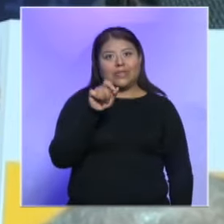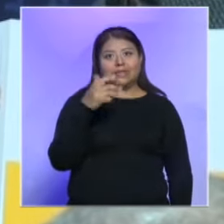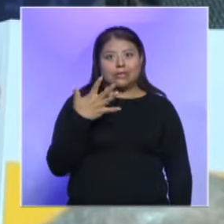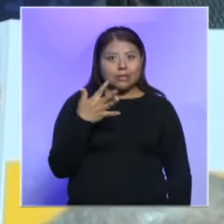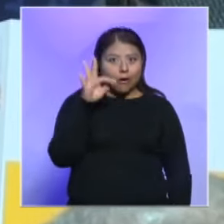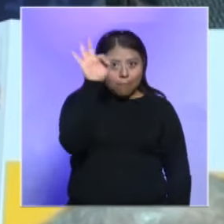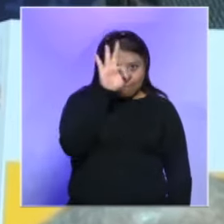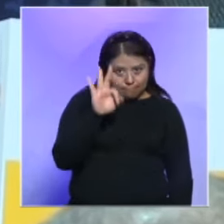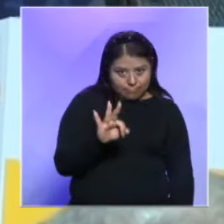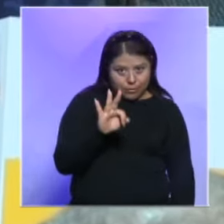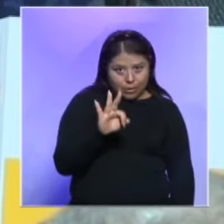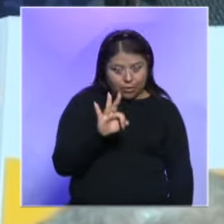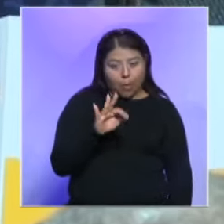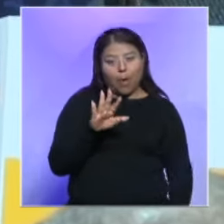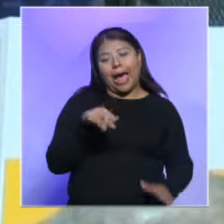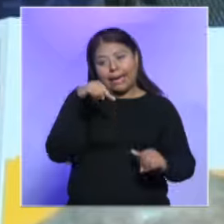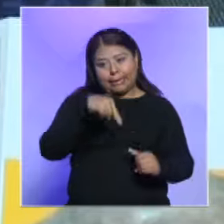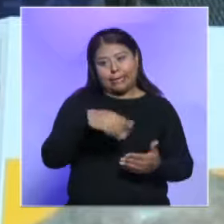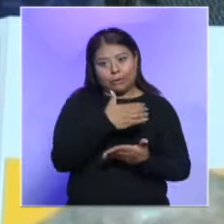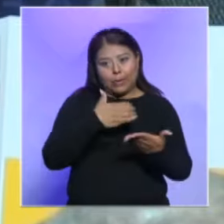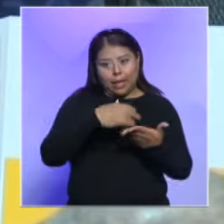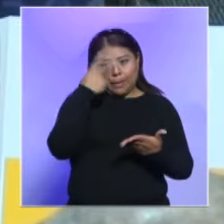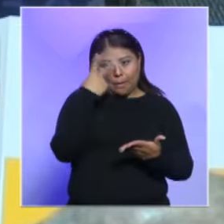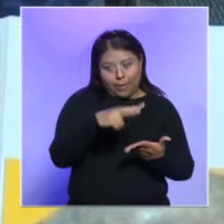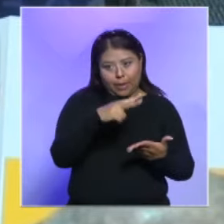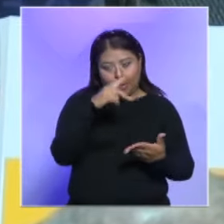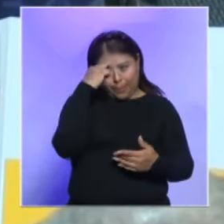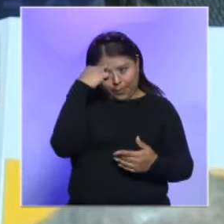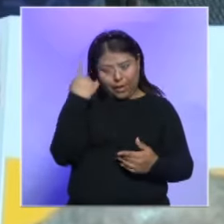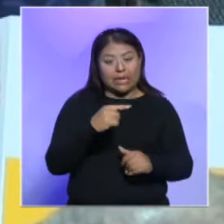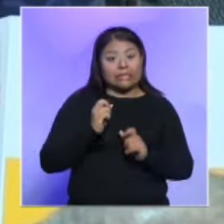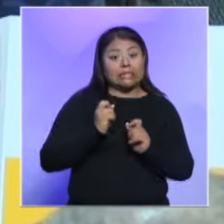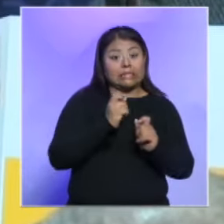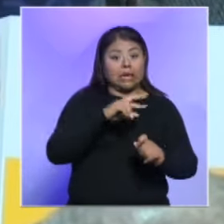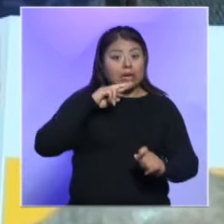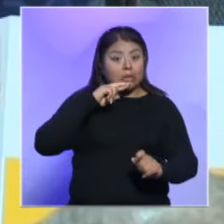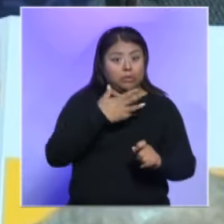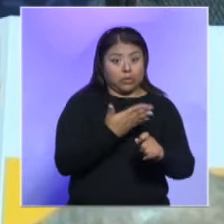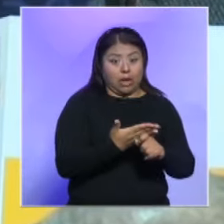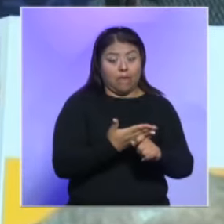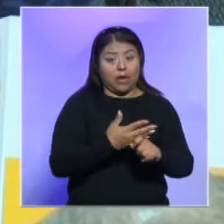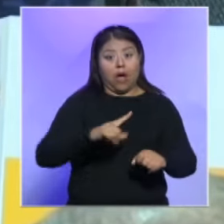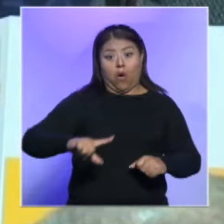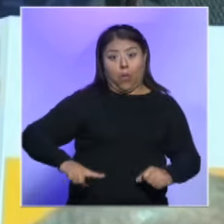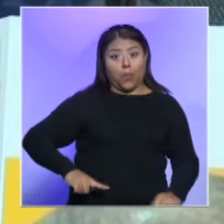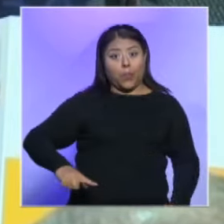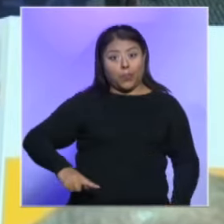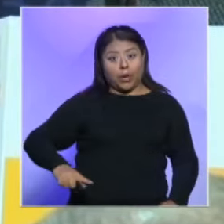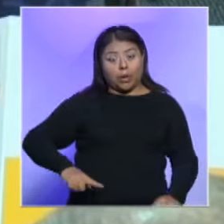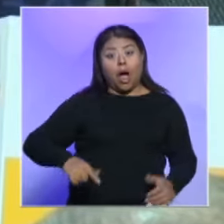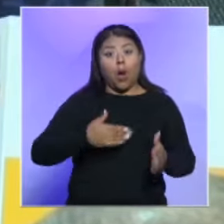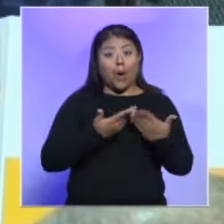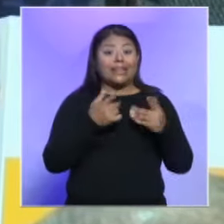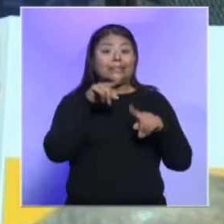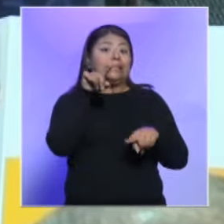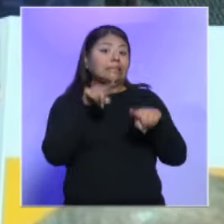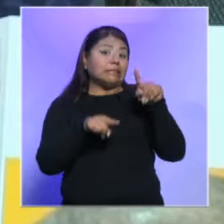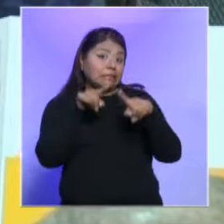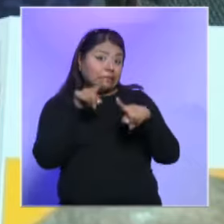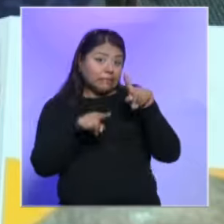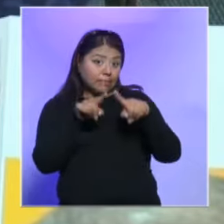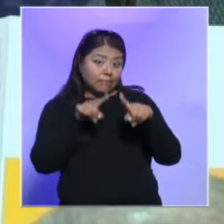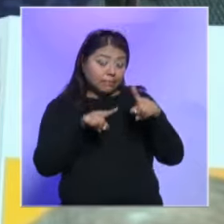para gubernaturas, y que se obtiene de una constante la cual se puede ir multiplicando por los días previstos en cada